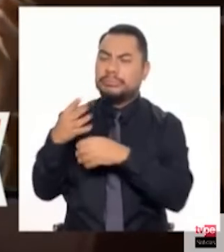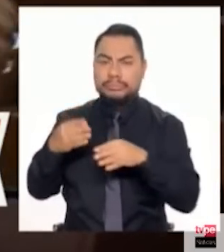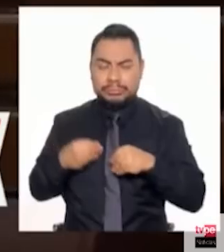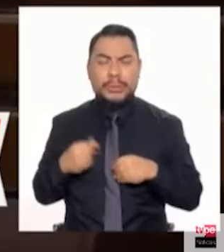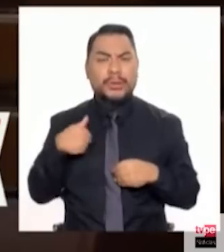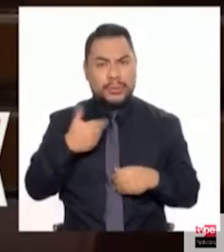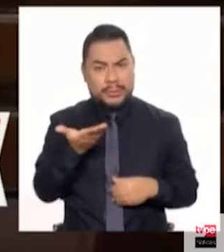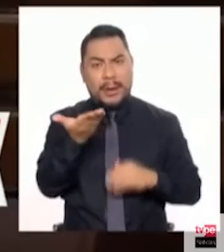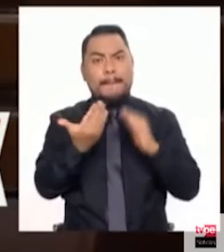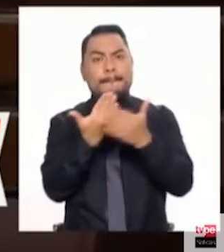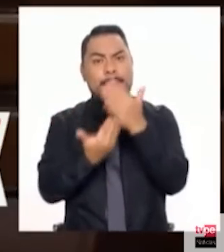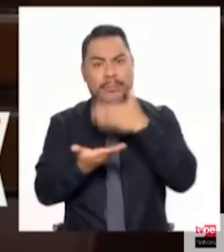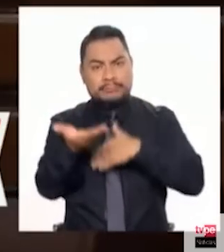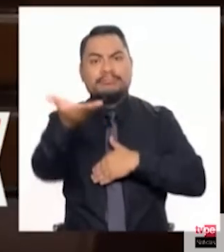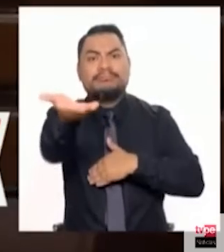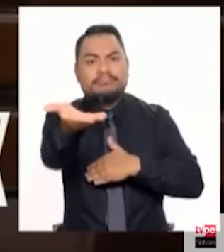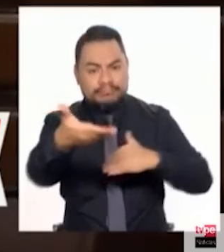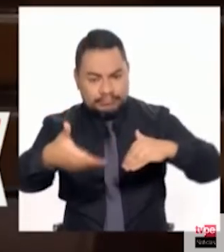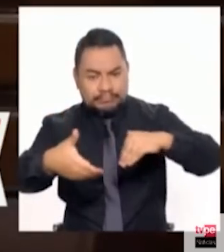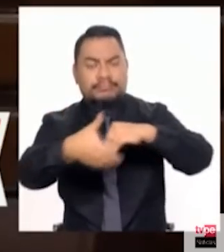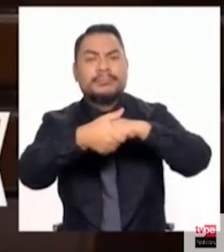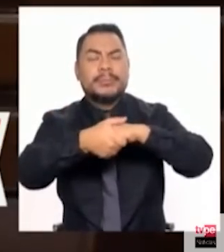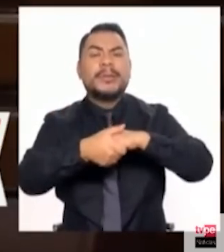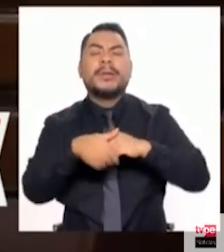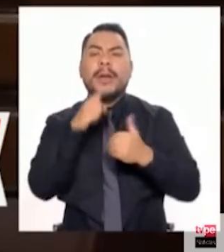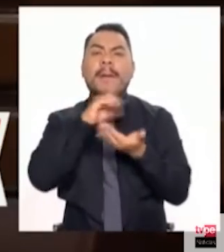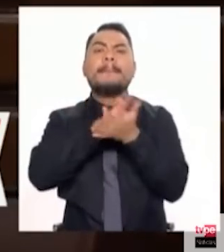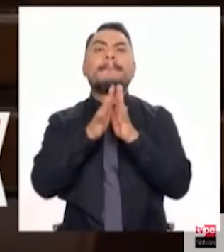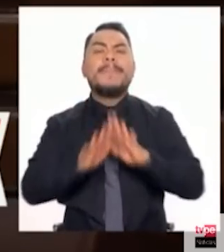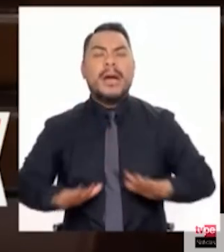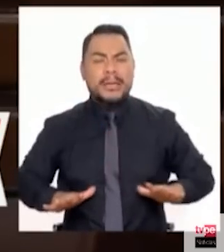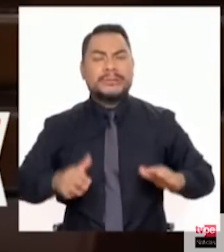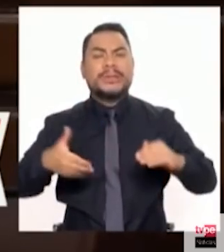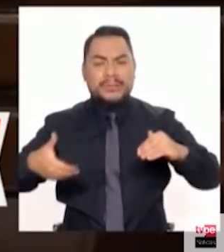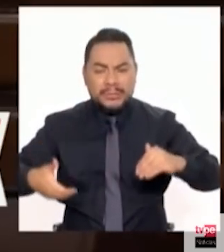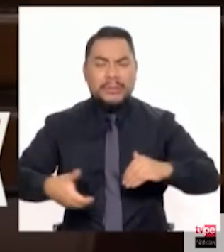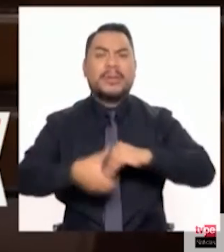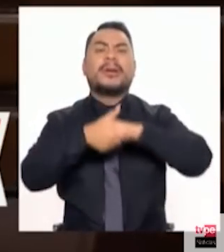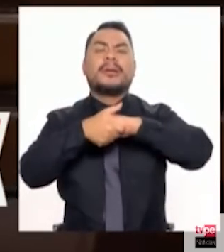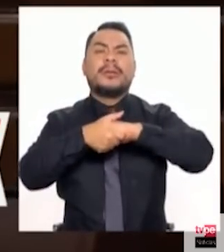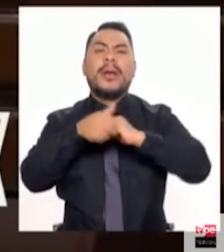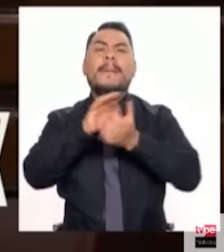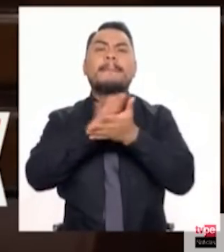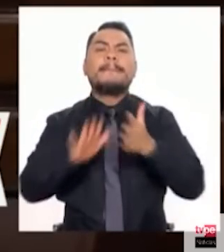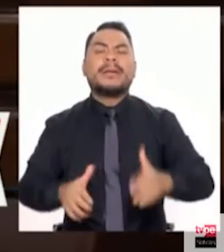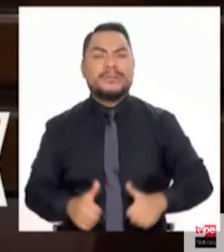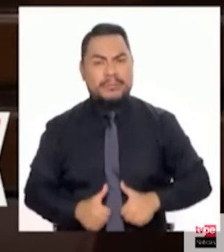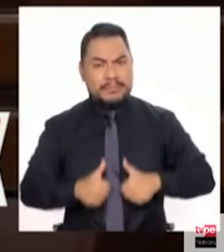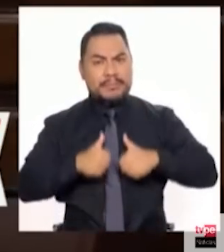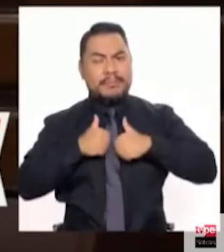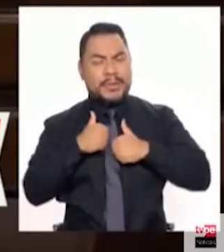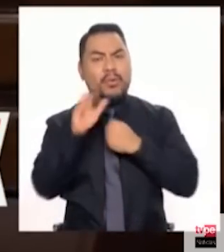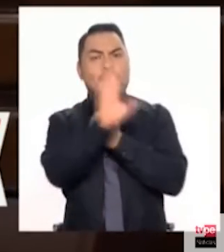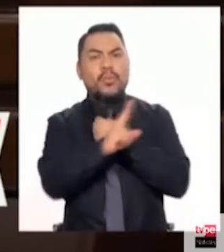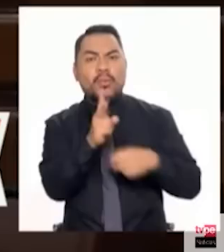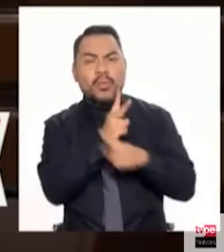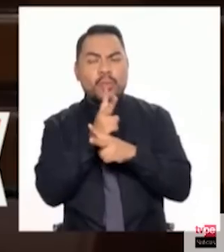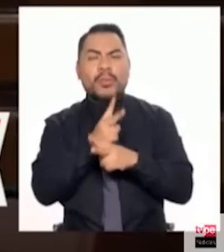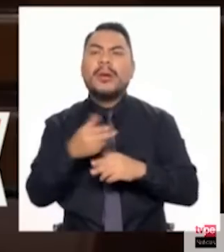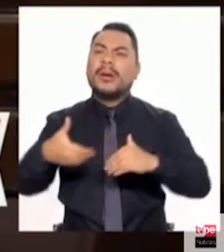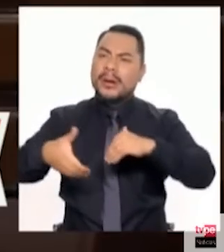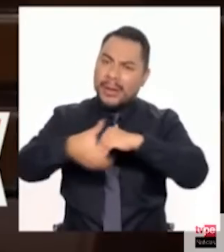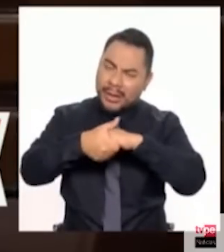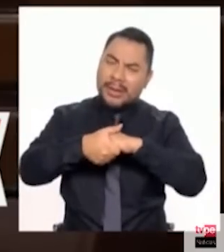y propongo firmar un pacto de Reconciliación un pacto por la vida por la paz